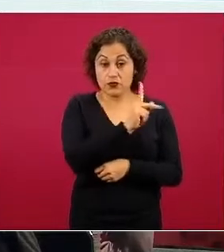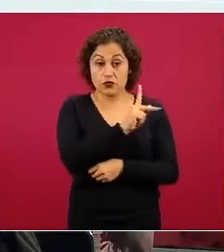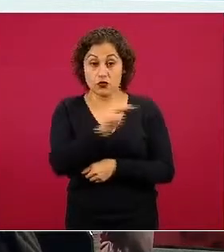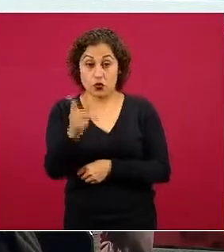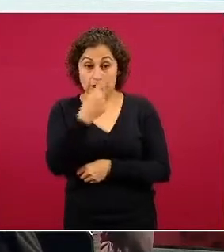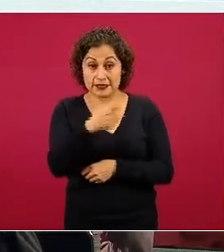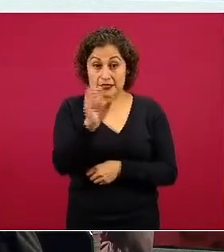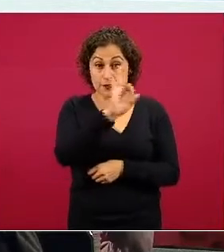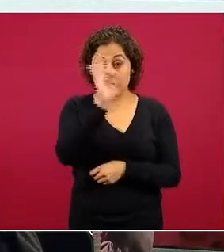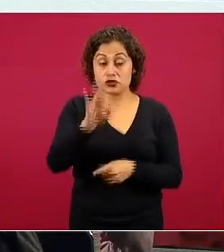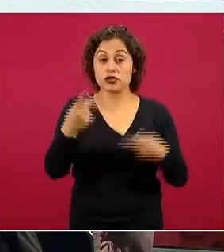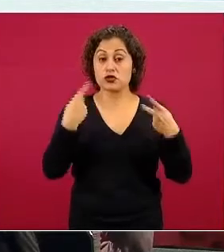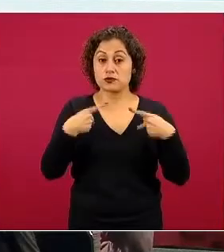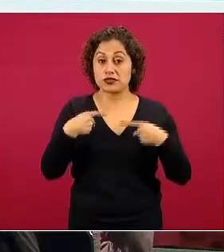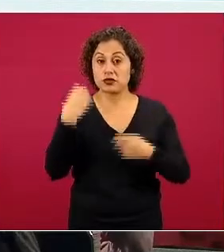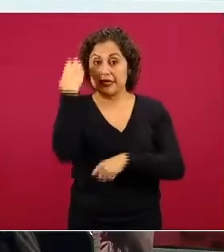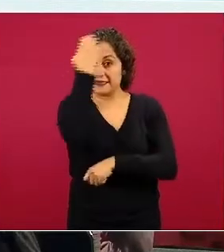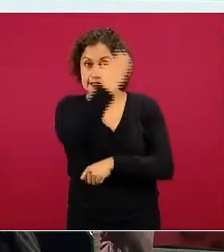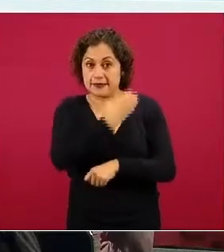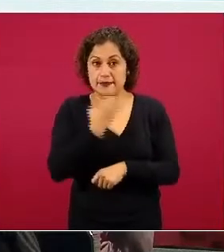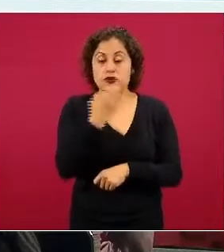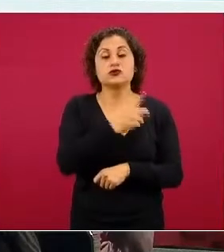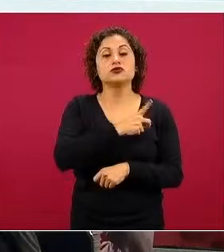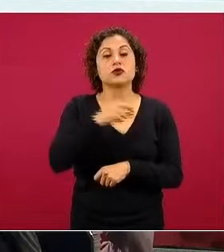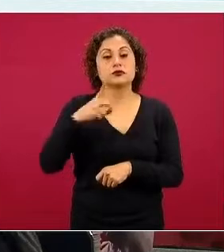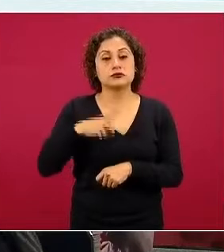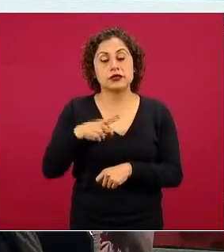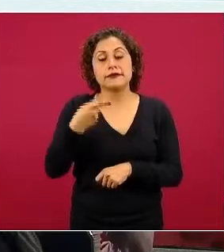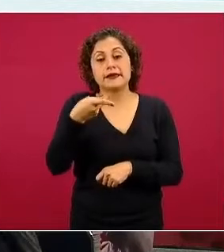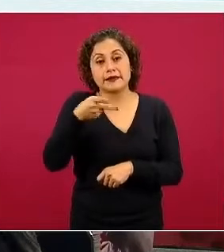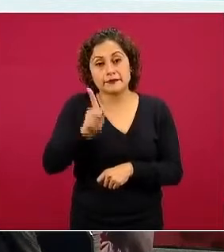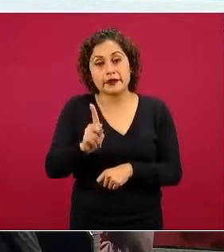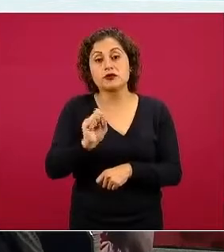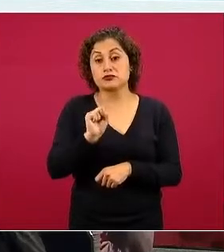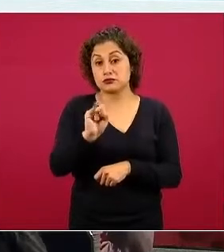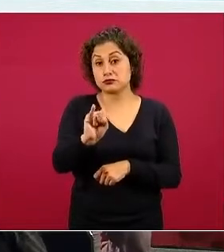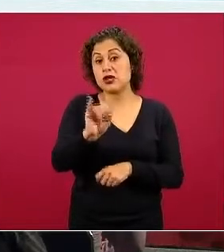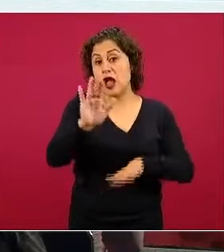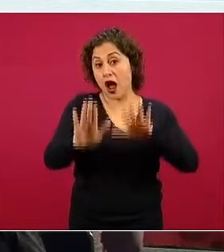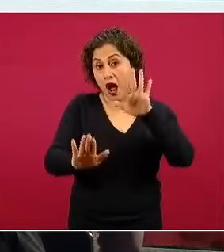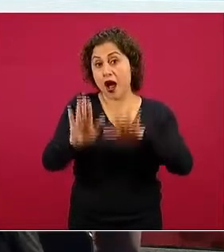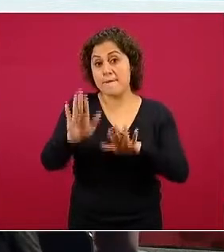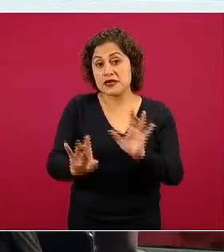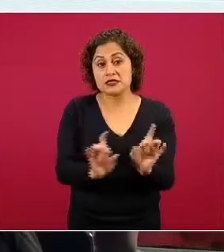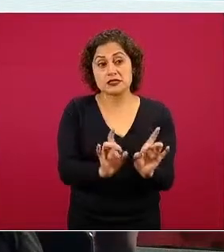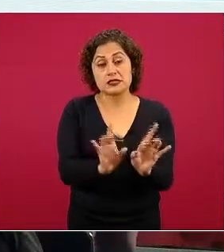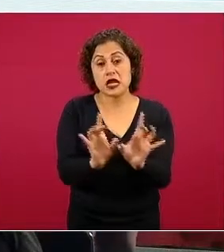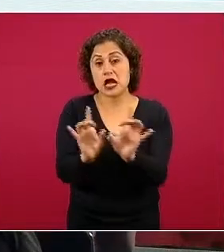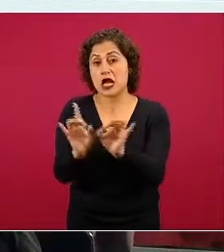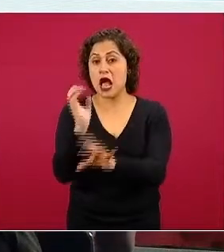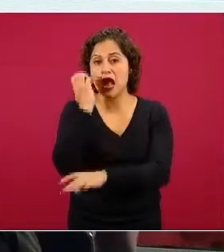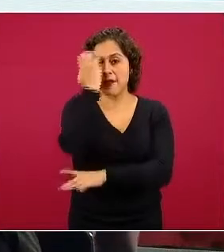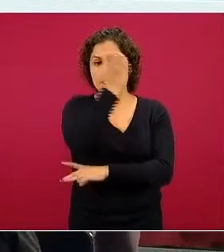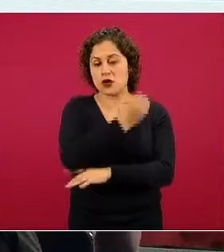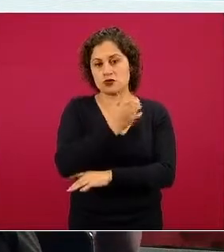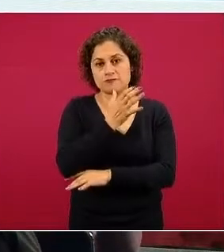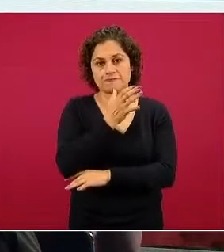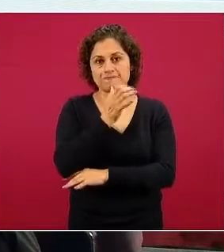también un margen de error. Un margen en las que no se le tome una muestra. En este caso son